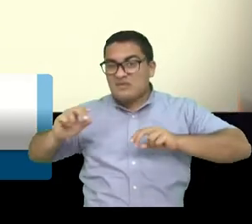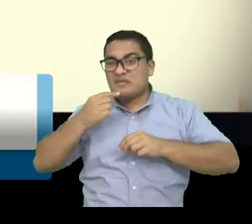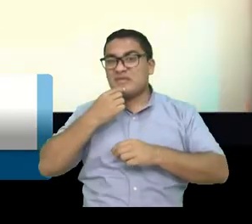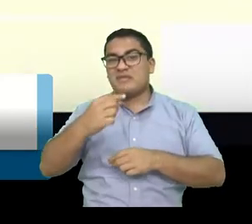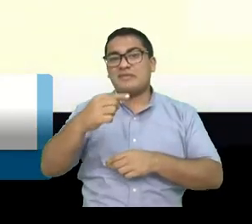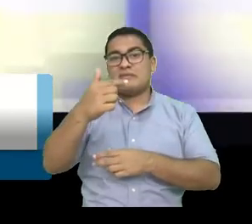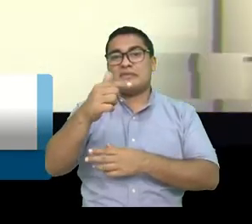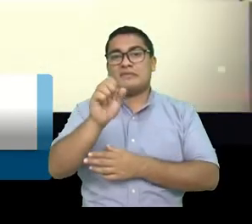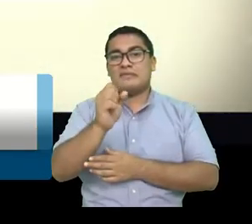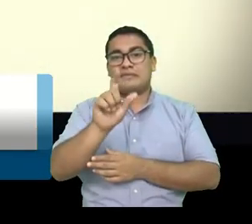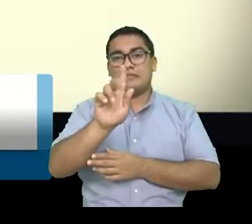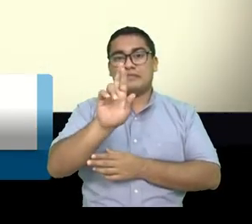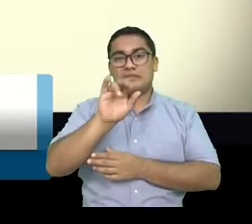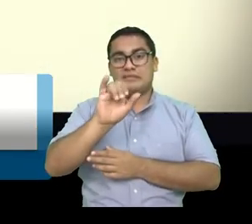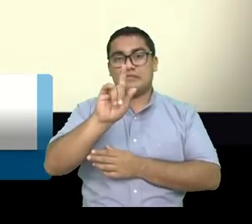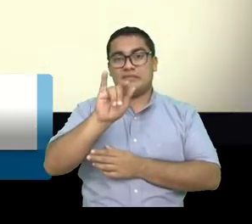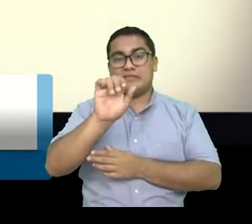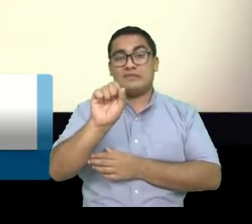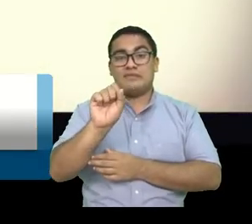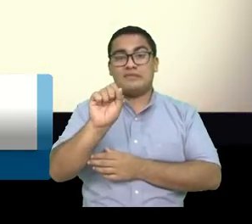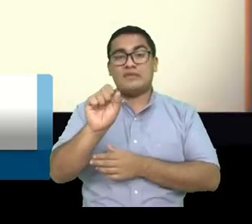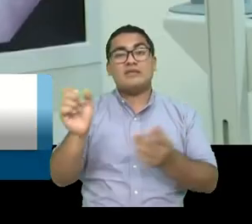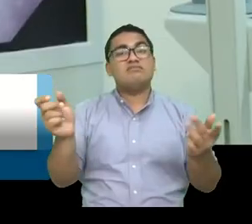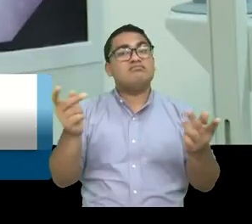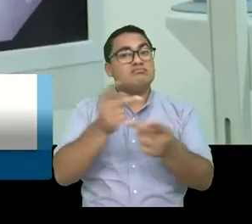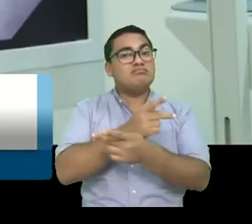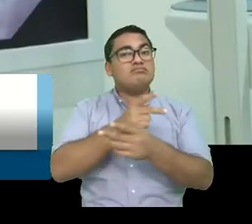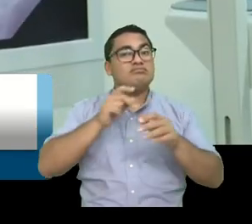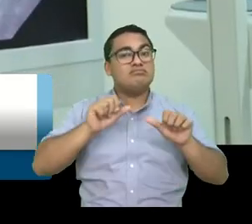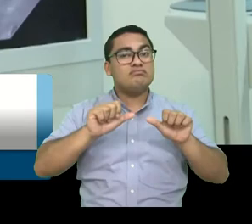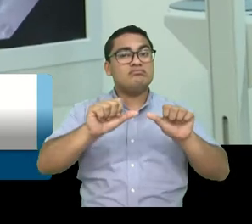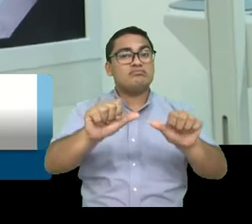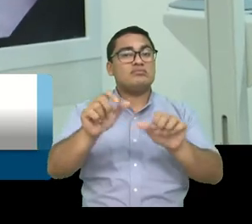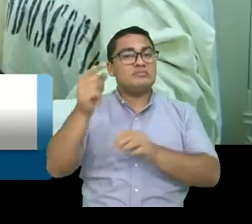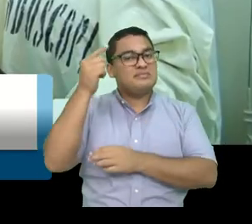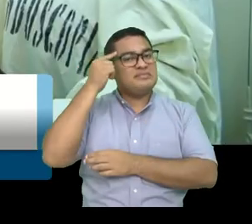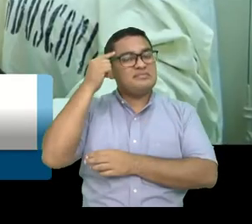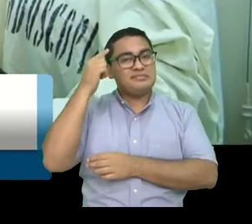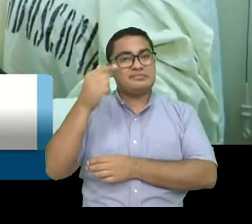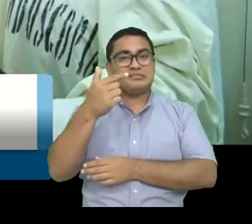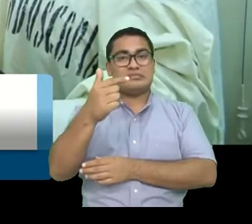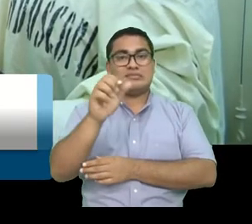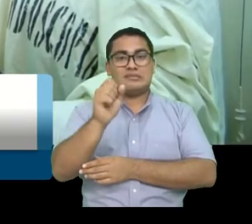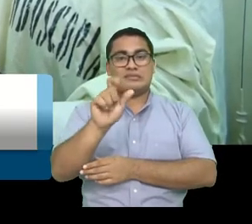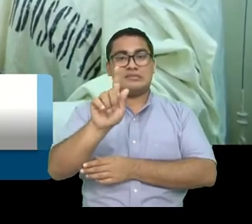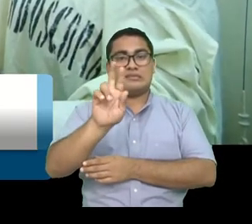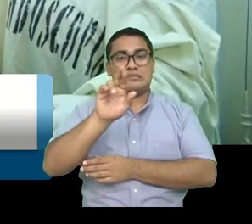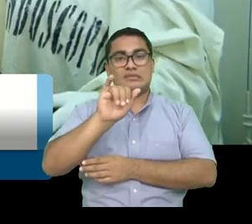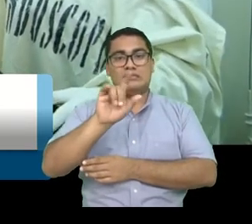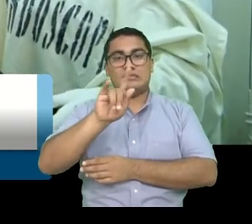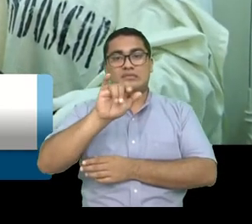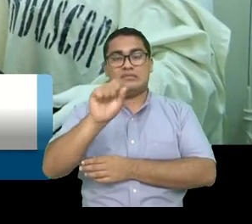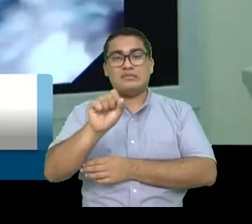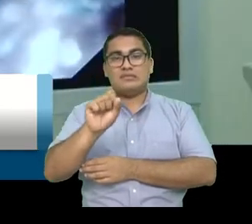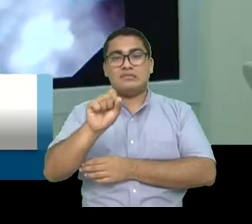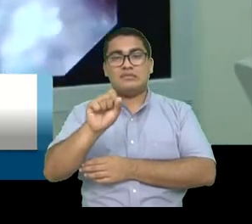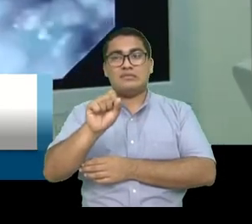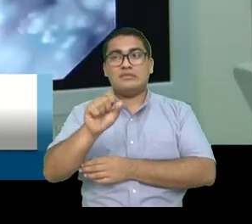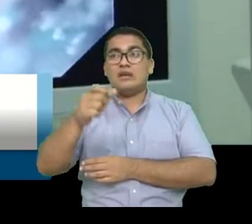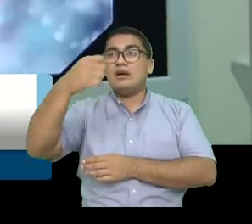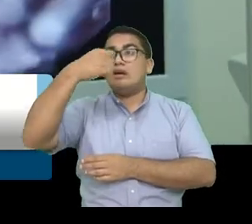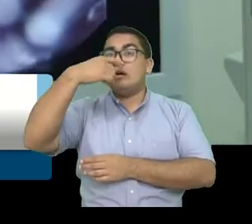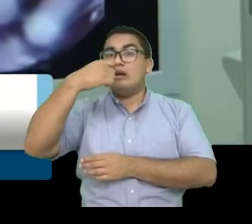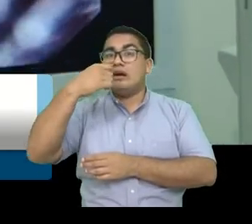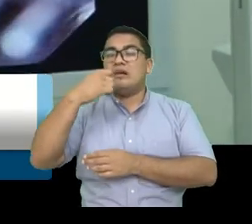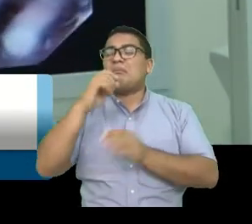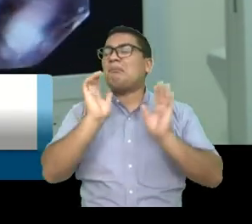aguda o gastritis crónica, para que también vayamos pensando en que si esta gastritis no se trata, puede llegar a cáncer. Ah,